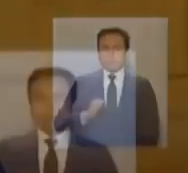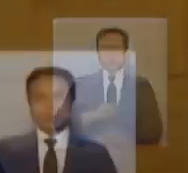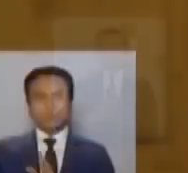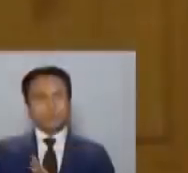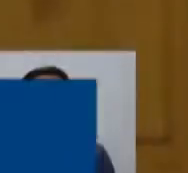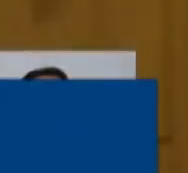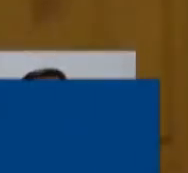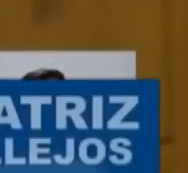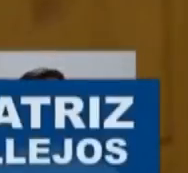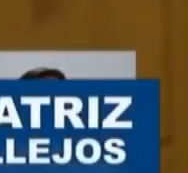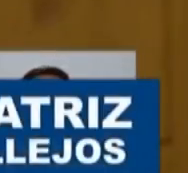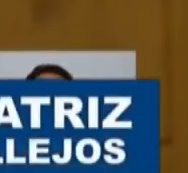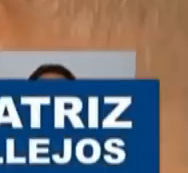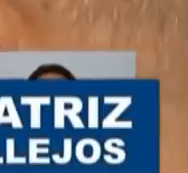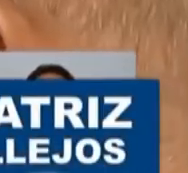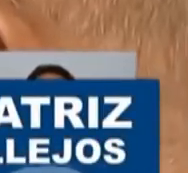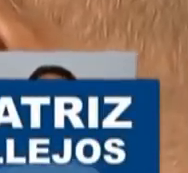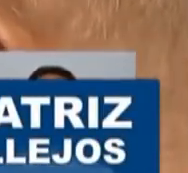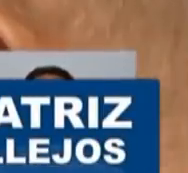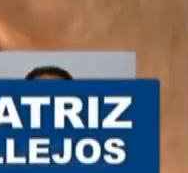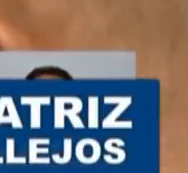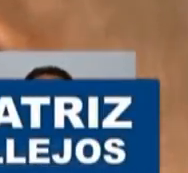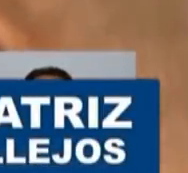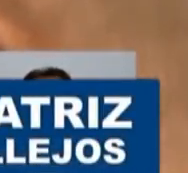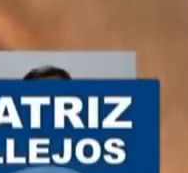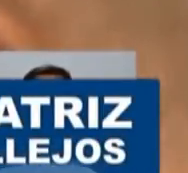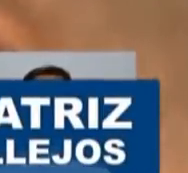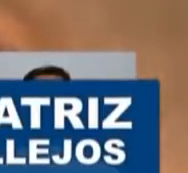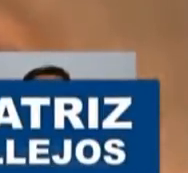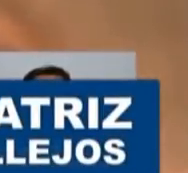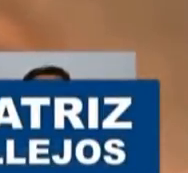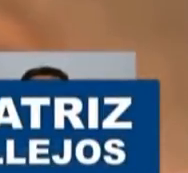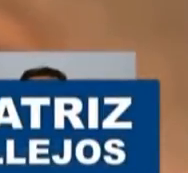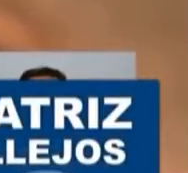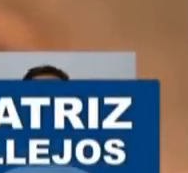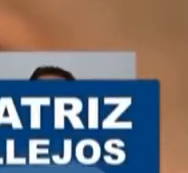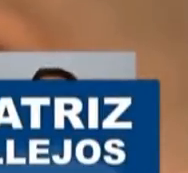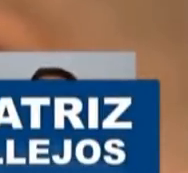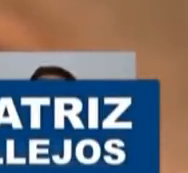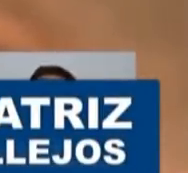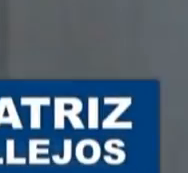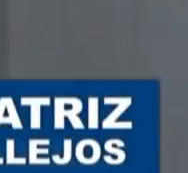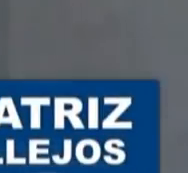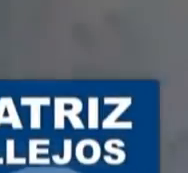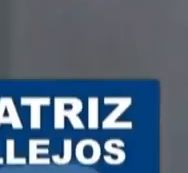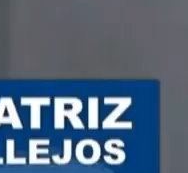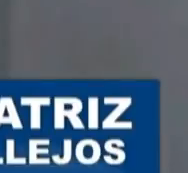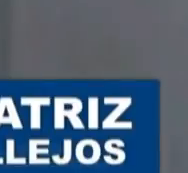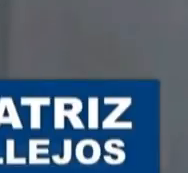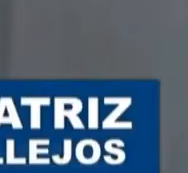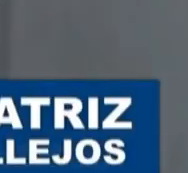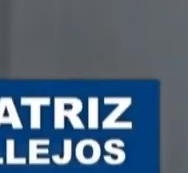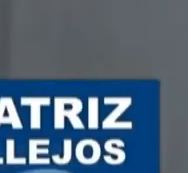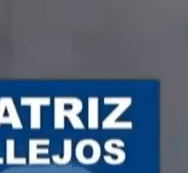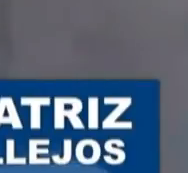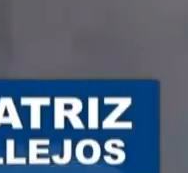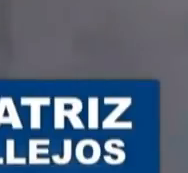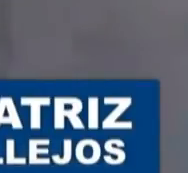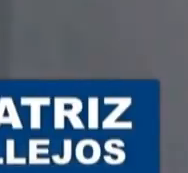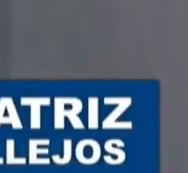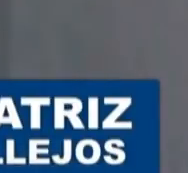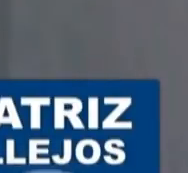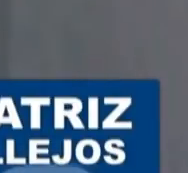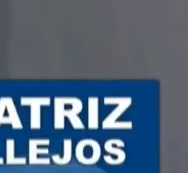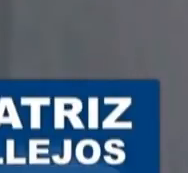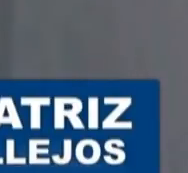Sí, claro. Era una de las preocupaciones también cuando se anunció el gabinete ministerial cuál iba a ser la opinión del Partido Comunista, en